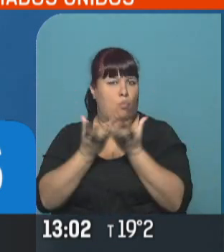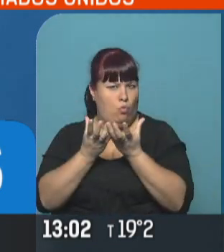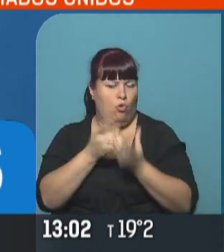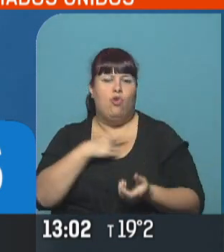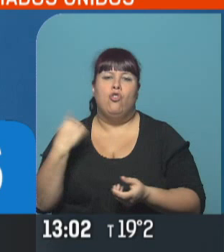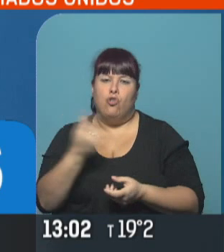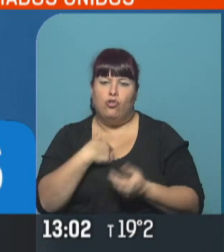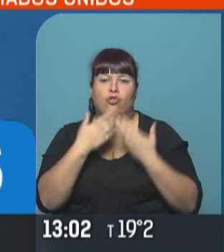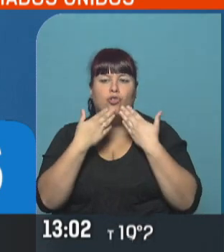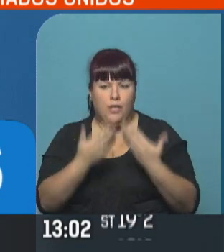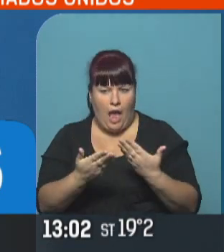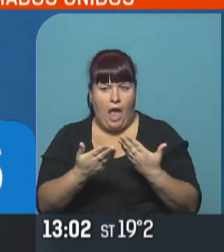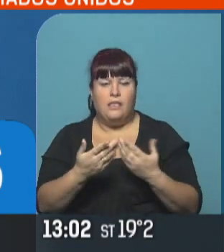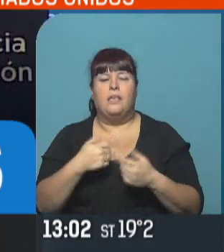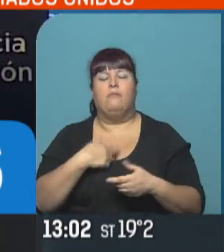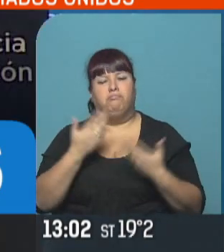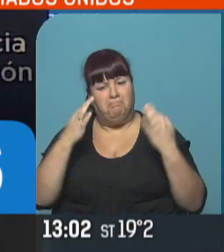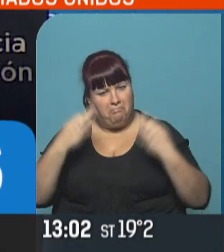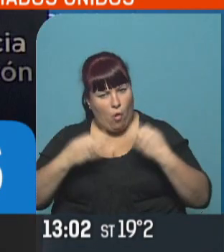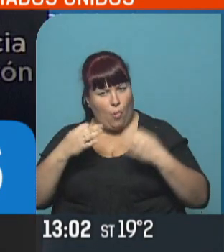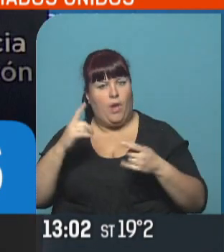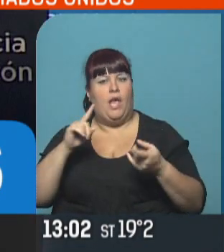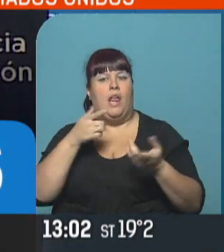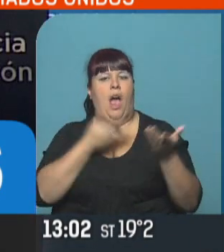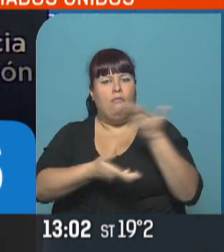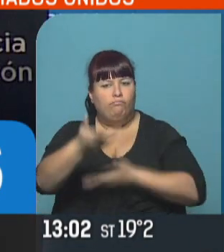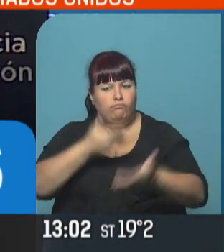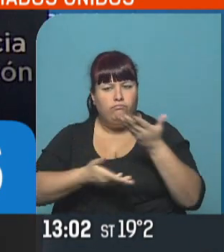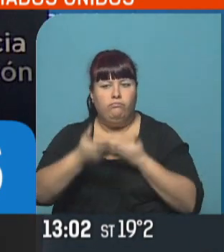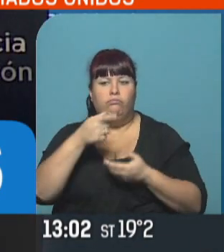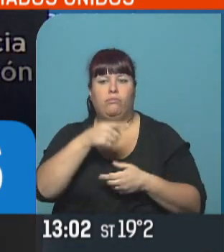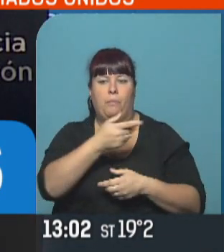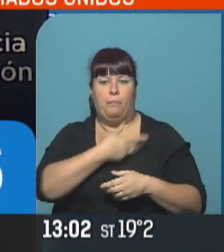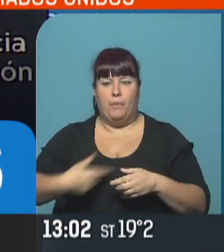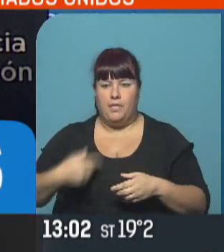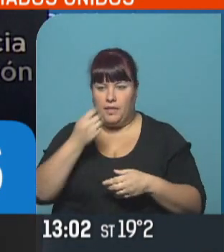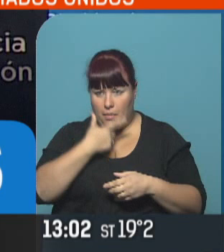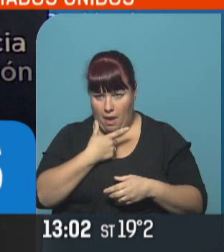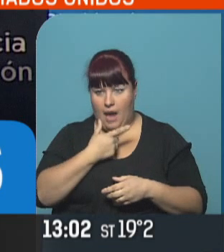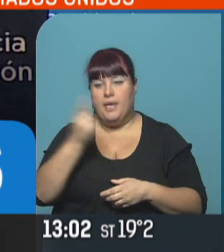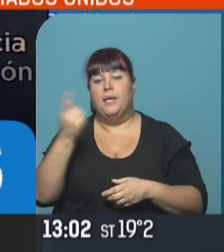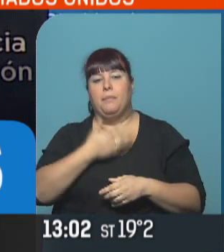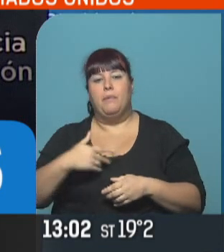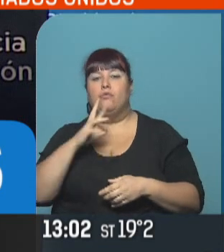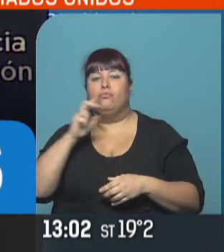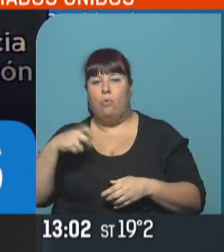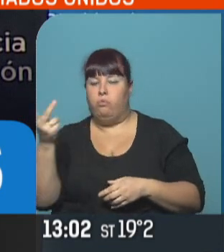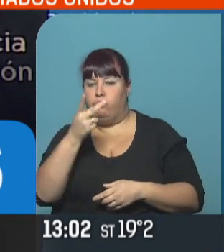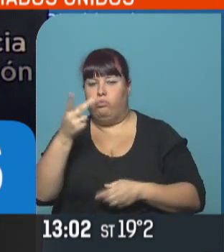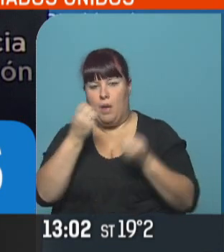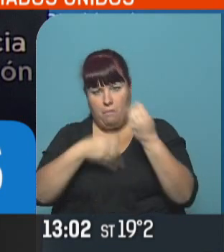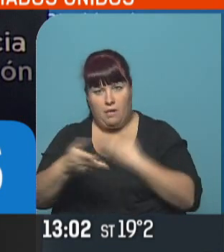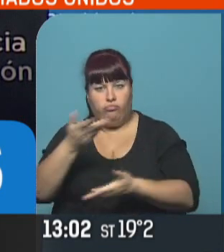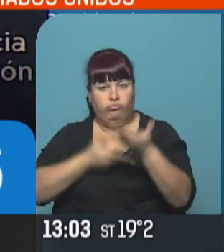Nosotros agradecemos y vemos con beneplácito en la cooperación que el presidente Macri y el presidente Trump han